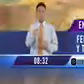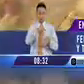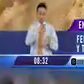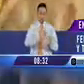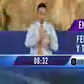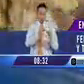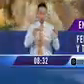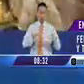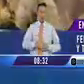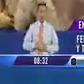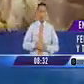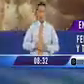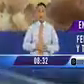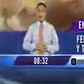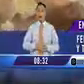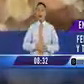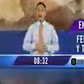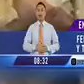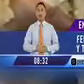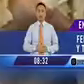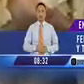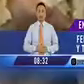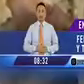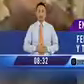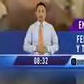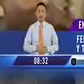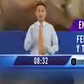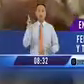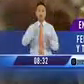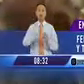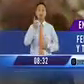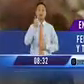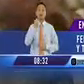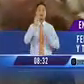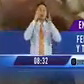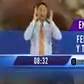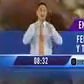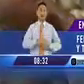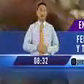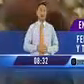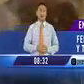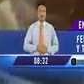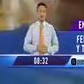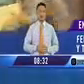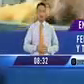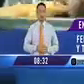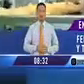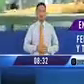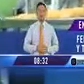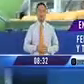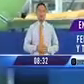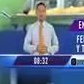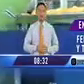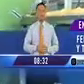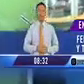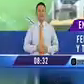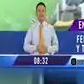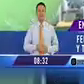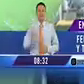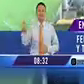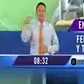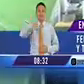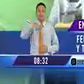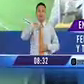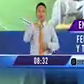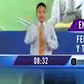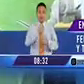vecina, y usted, van a estar ustedes hasta el 10 de diciembre, pero ¿y el platito? ¿Desde cuánto voy a poder aquí tener? Porque vienen gente de los trabajos, vienen